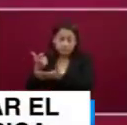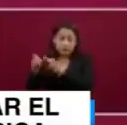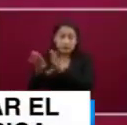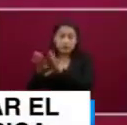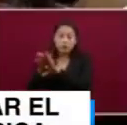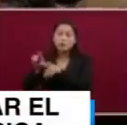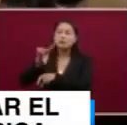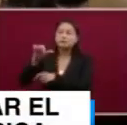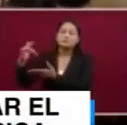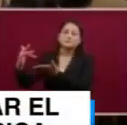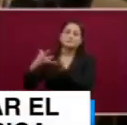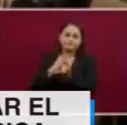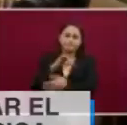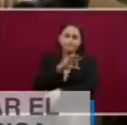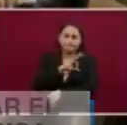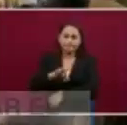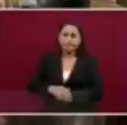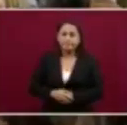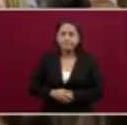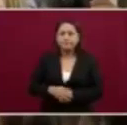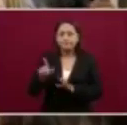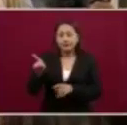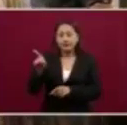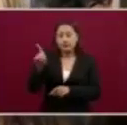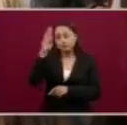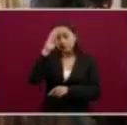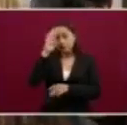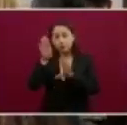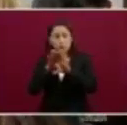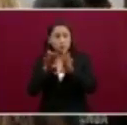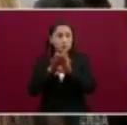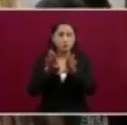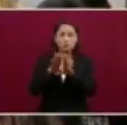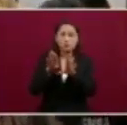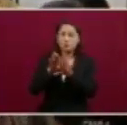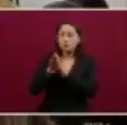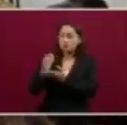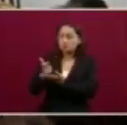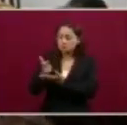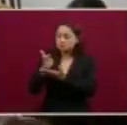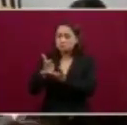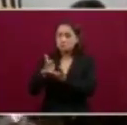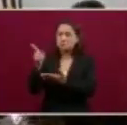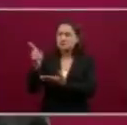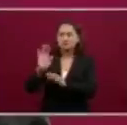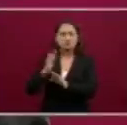integración del sur de méxico y centroamérica reportó para canal 6 y denis mondragón